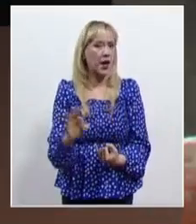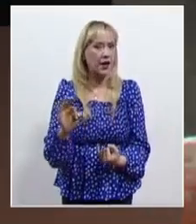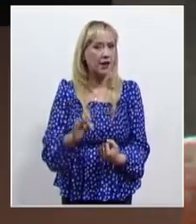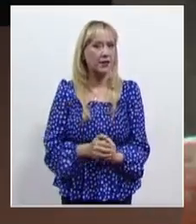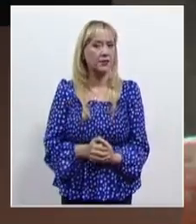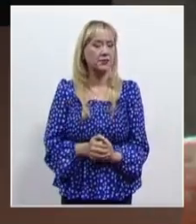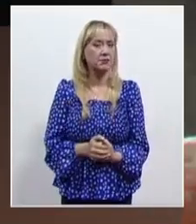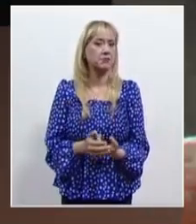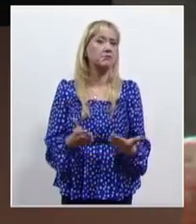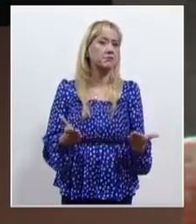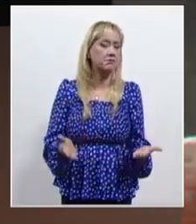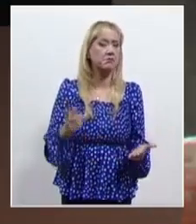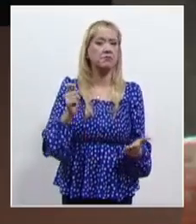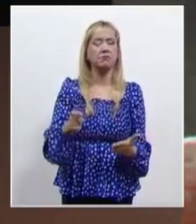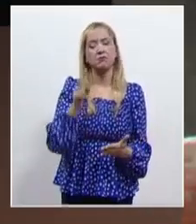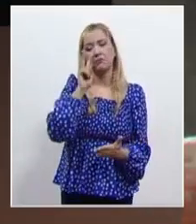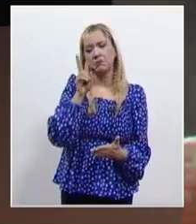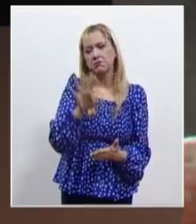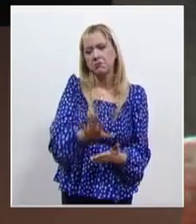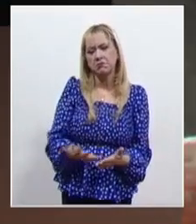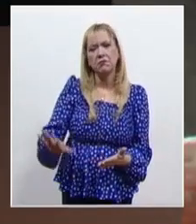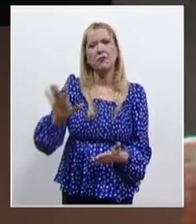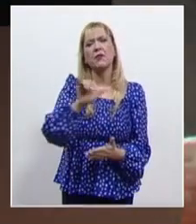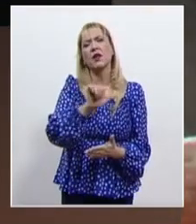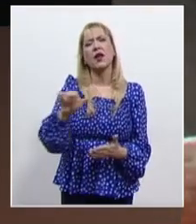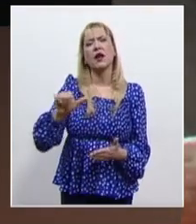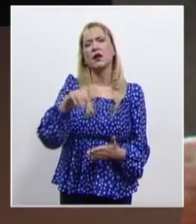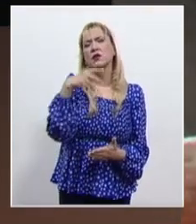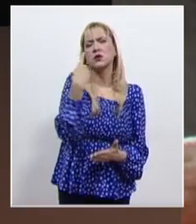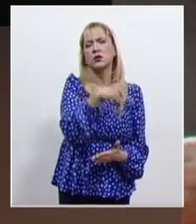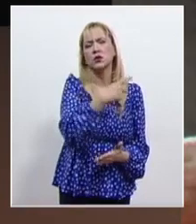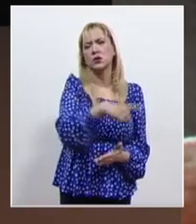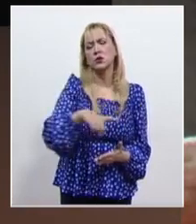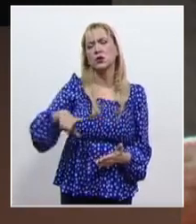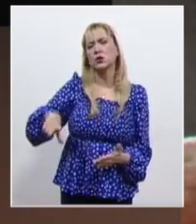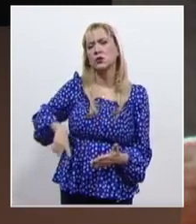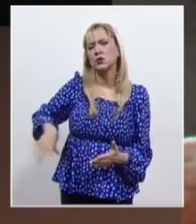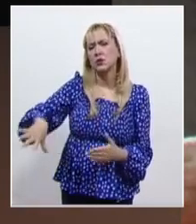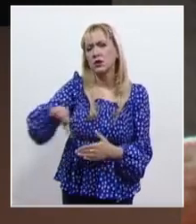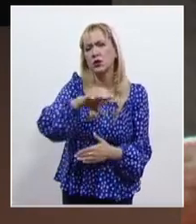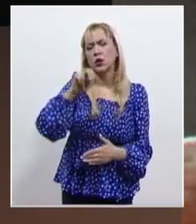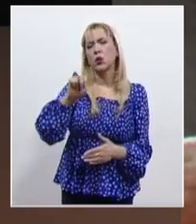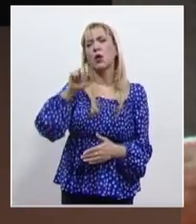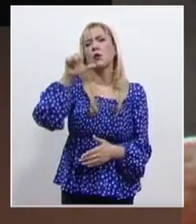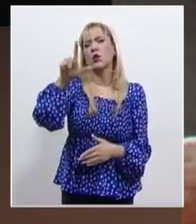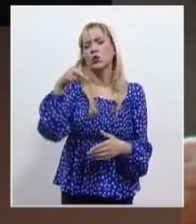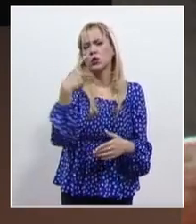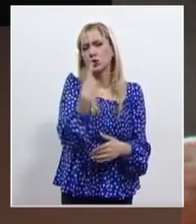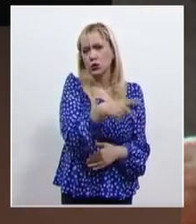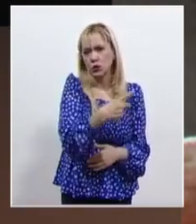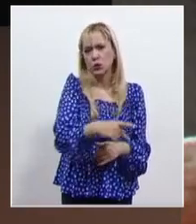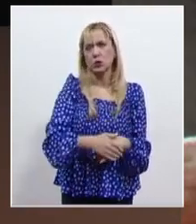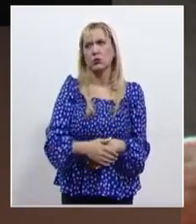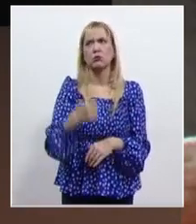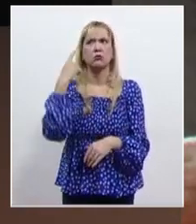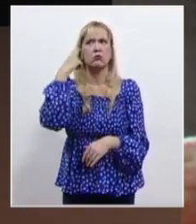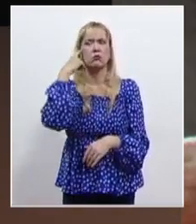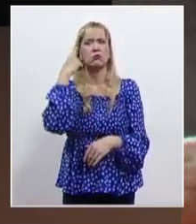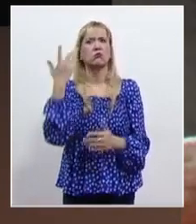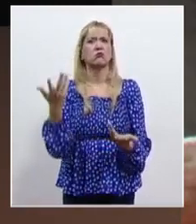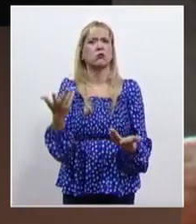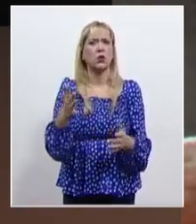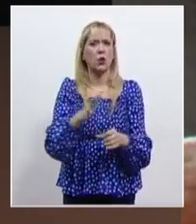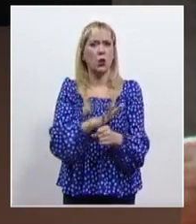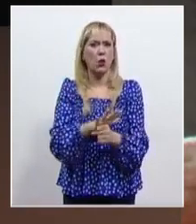Considera que se trata del contenido genérico relacionado con aspectos que atañen al contexto de Nuevo León, sin que existan elementos objetivos con los cuales